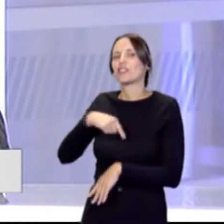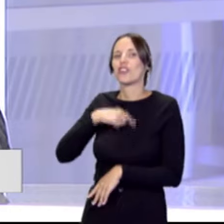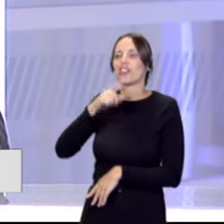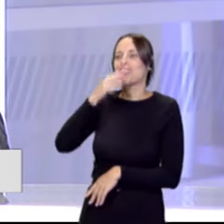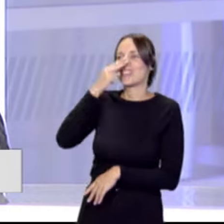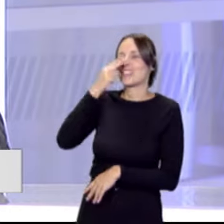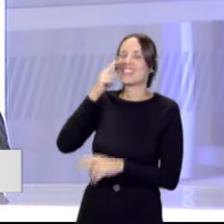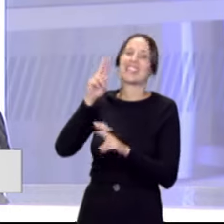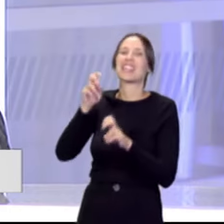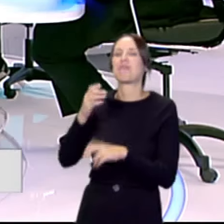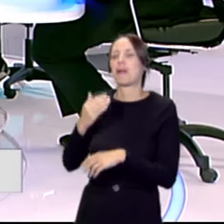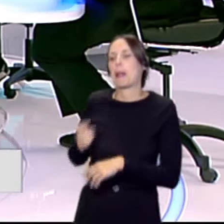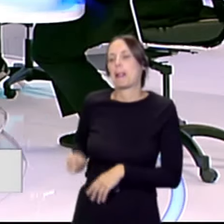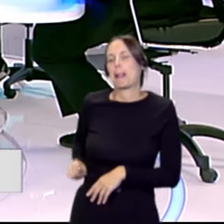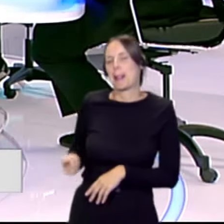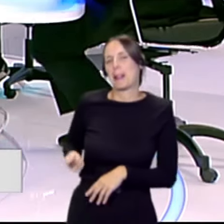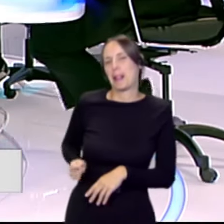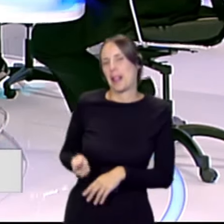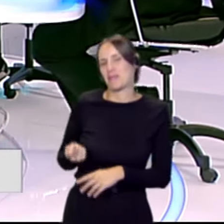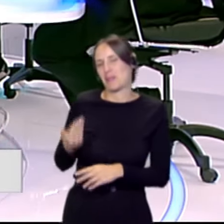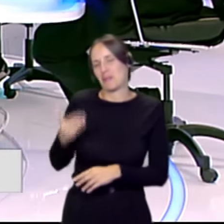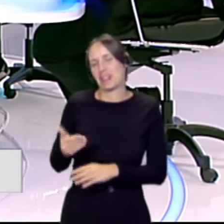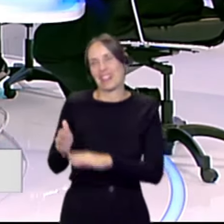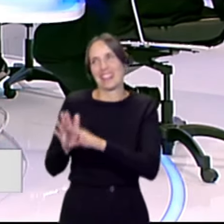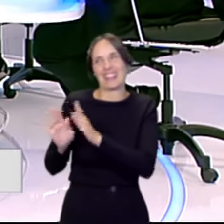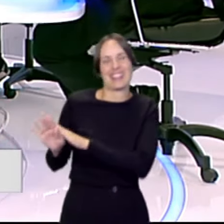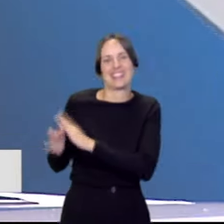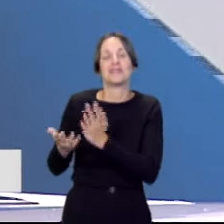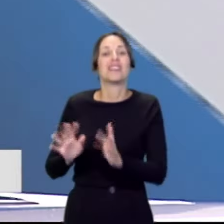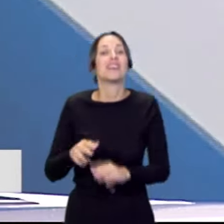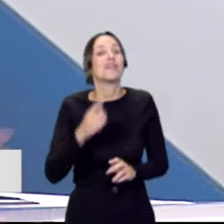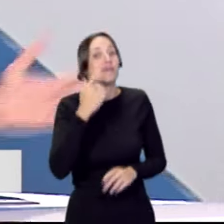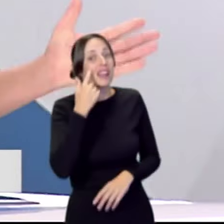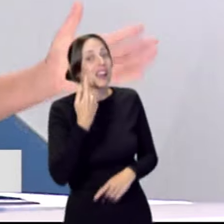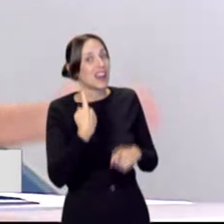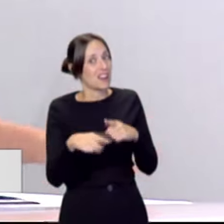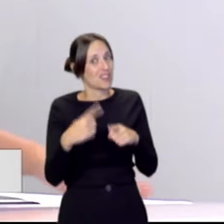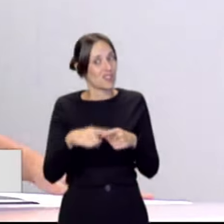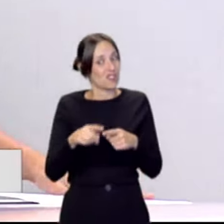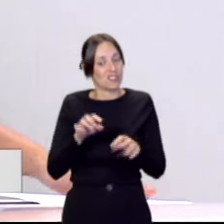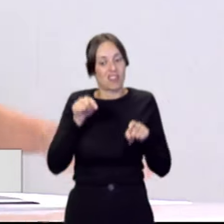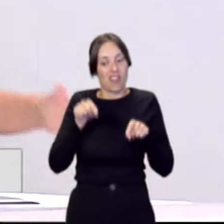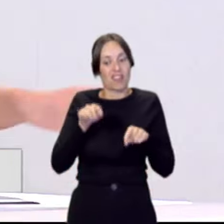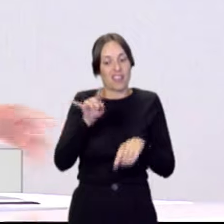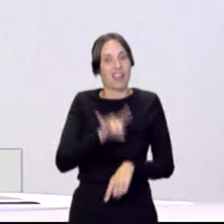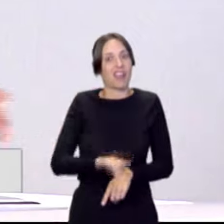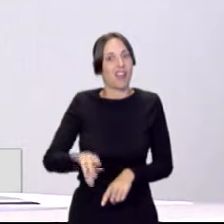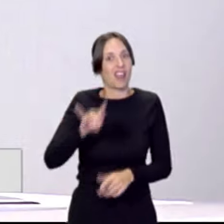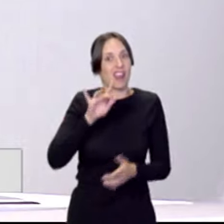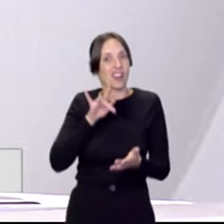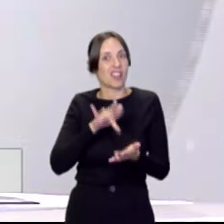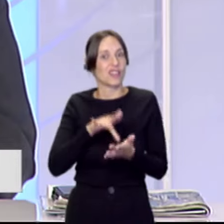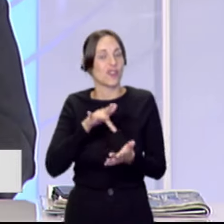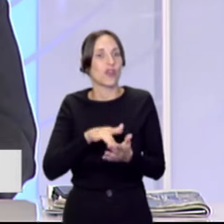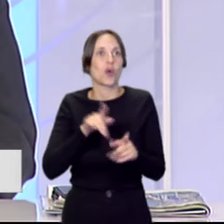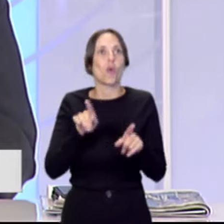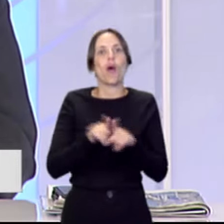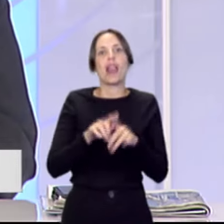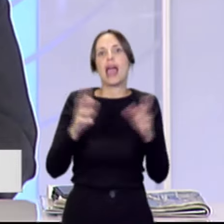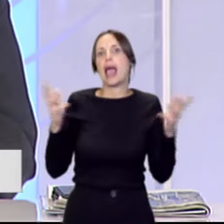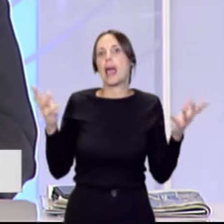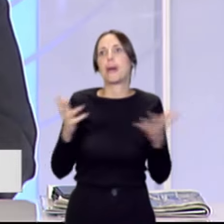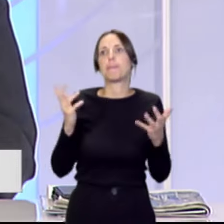que al asunto realmente importante. No, y tal y como están las cosas, bueno, como han ido los últimos años aquí en Canarias, que no es que ocurra una emergencia cada 10 años o